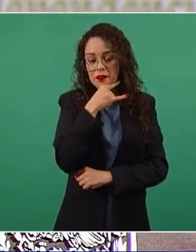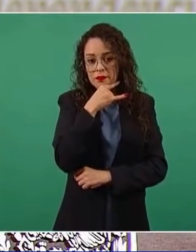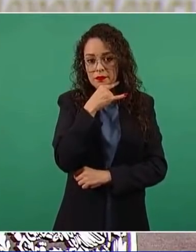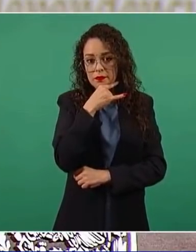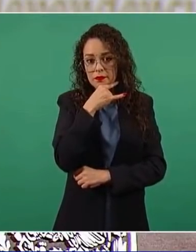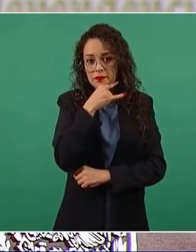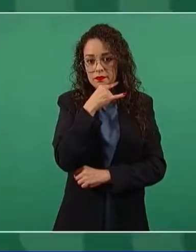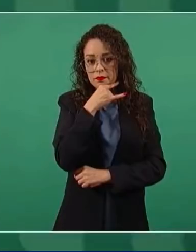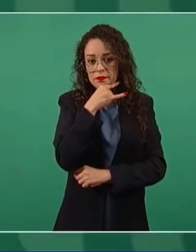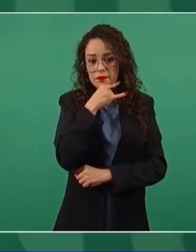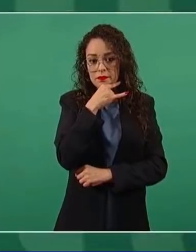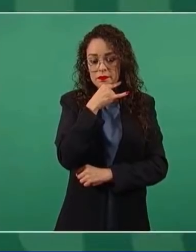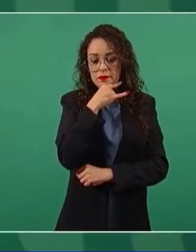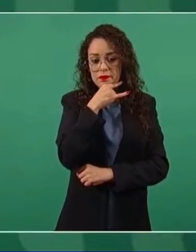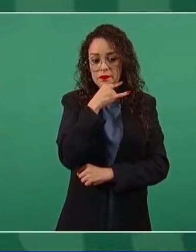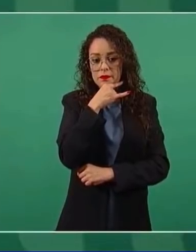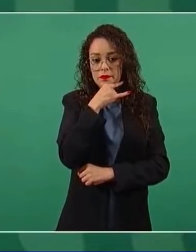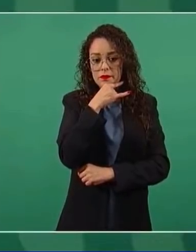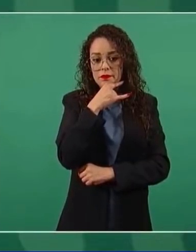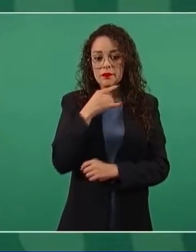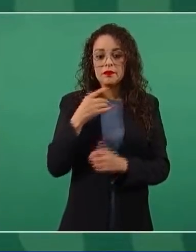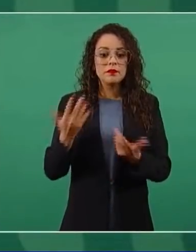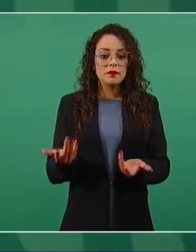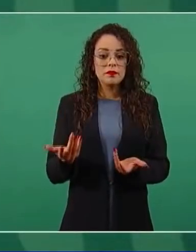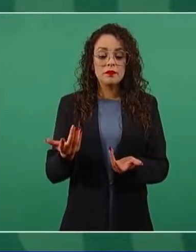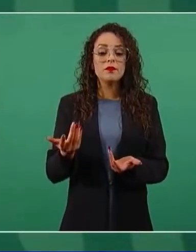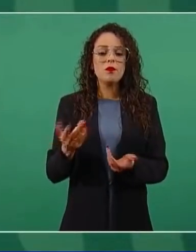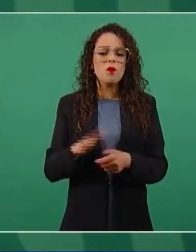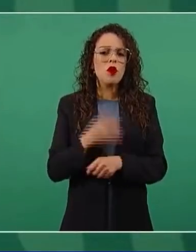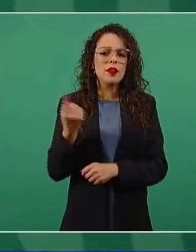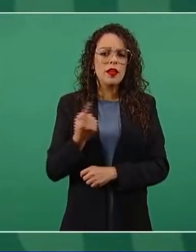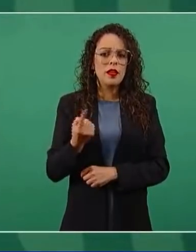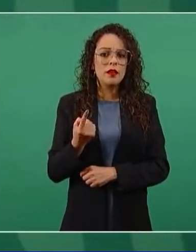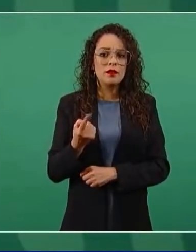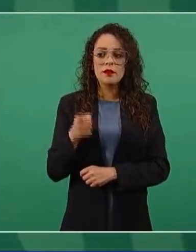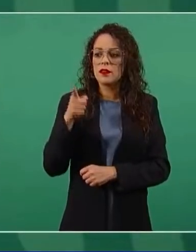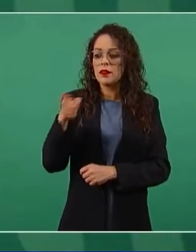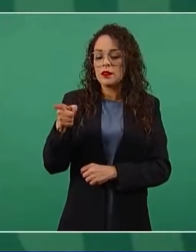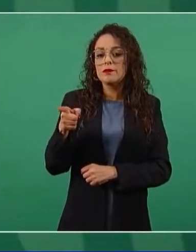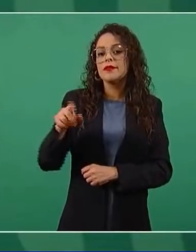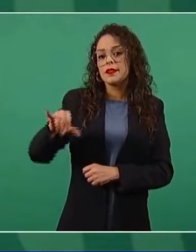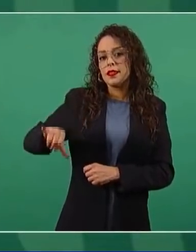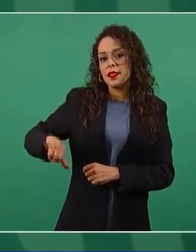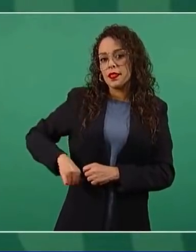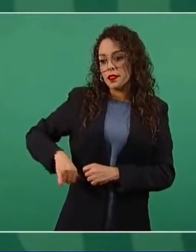porque lo que los mueve son los intereses,